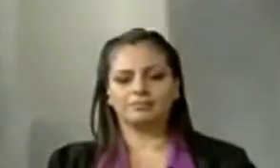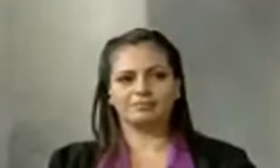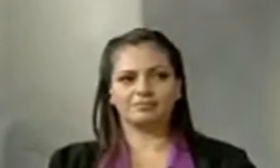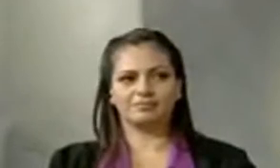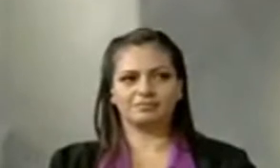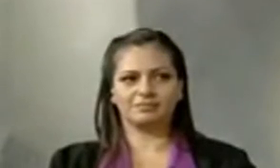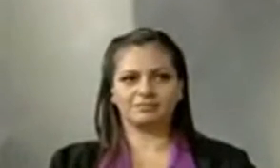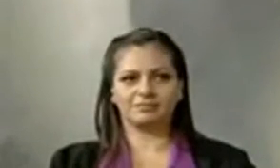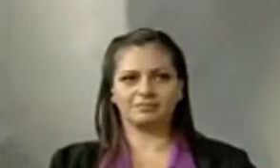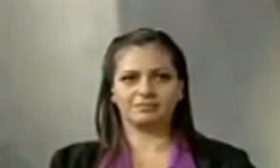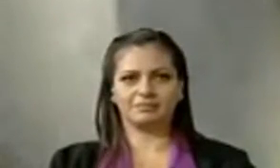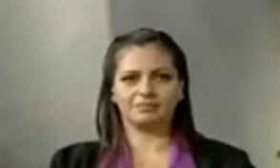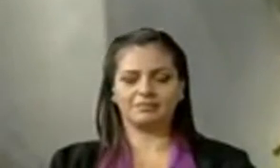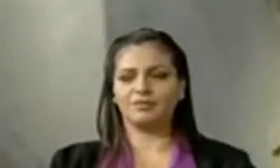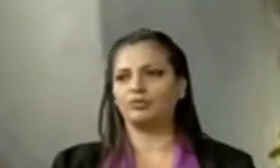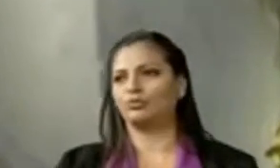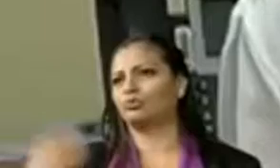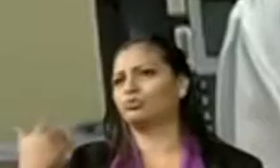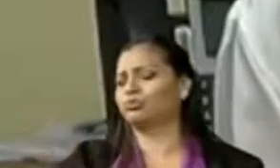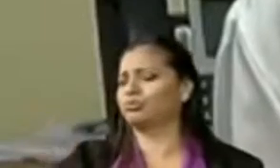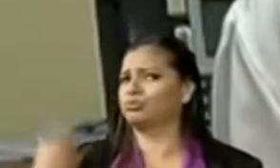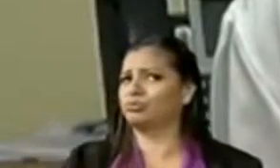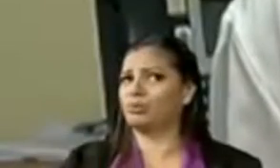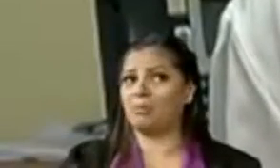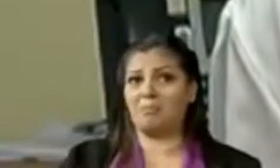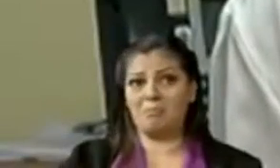era una morgue. Claro, justo